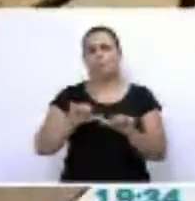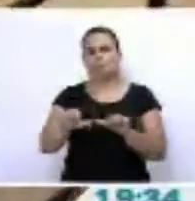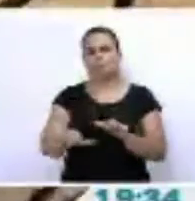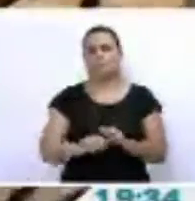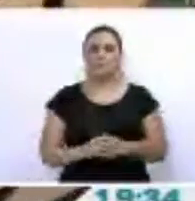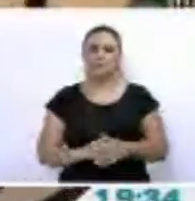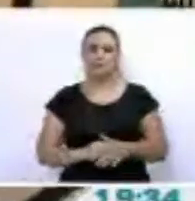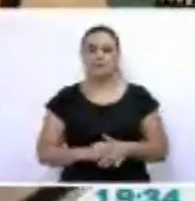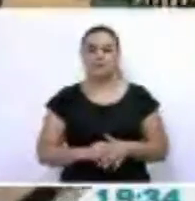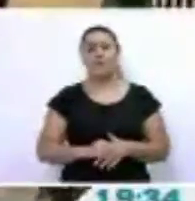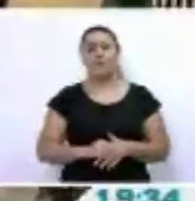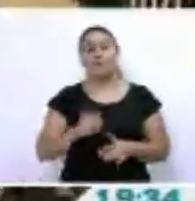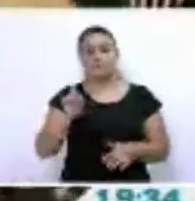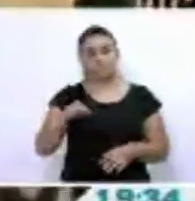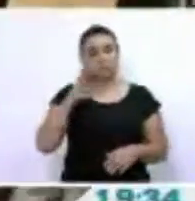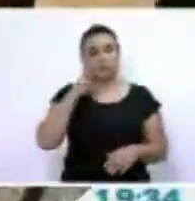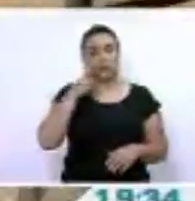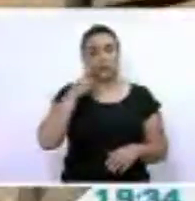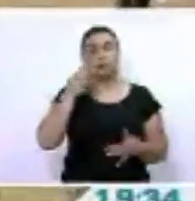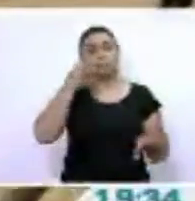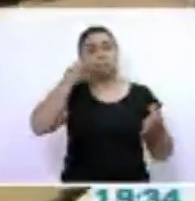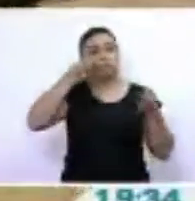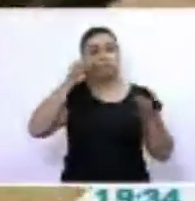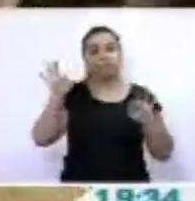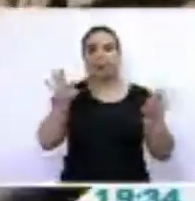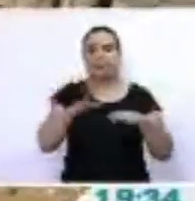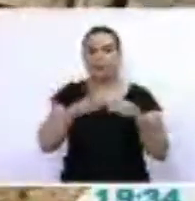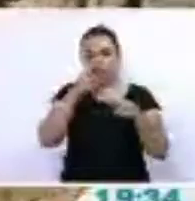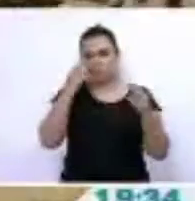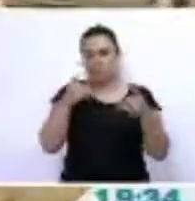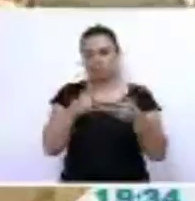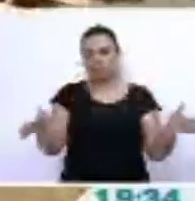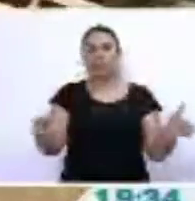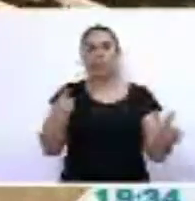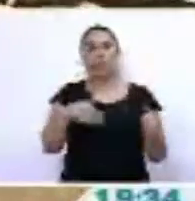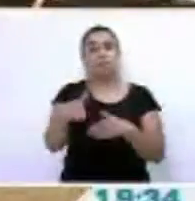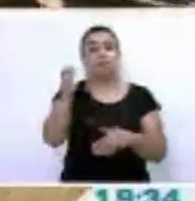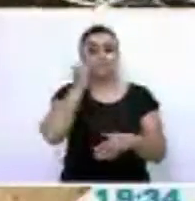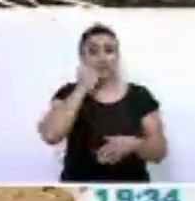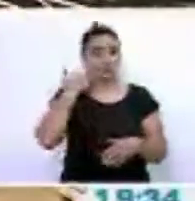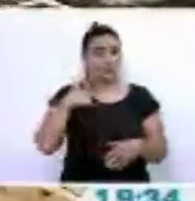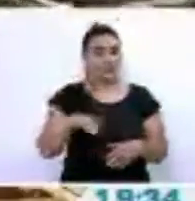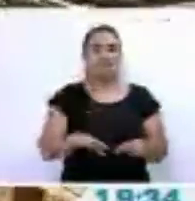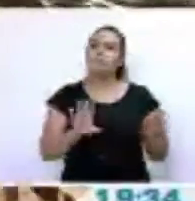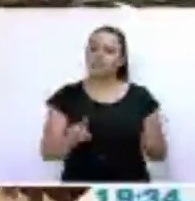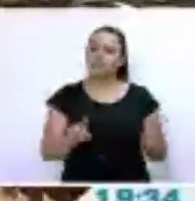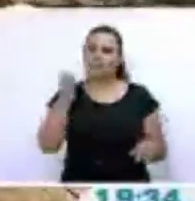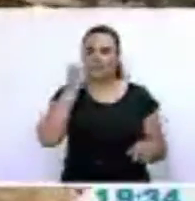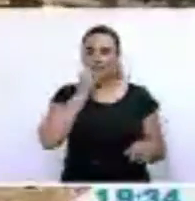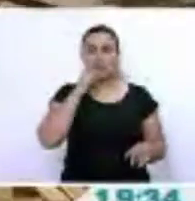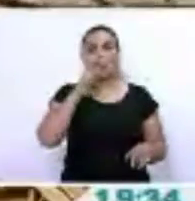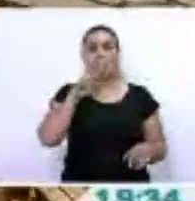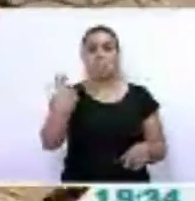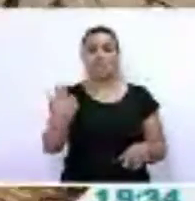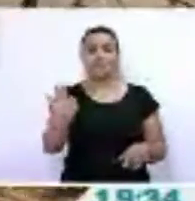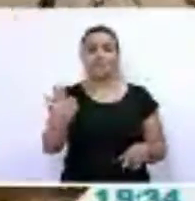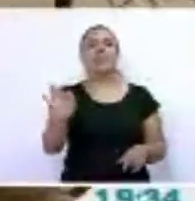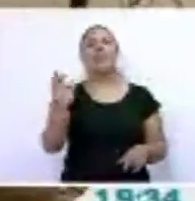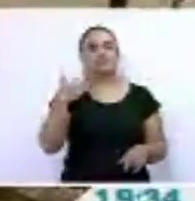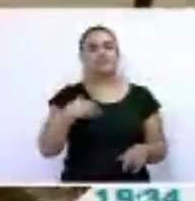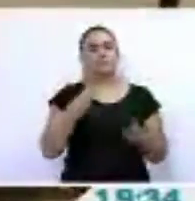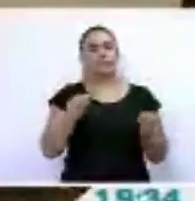vemos cómo ya están ultimando los preparativos para abrir al público. Noemí, si no me equivoco, este sábado ya. Sí, sí, el sábado 20 abrimos, tenemos